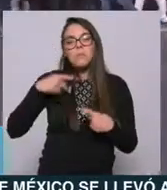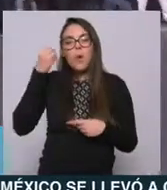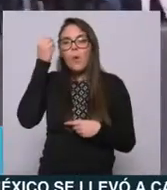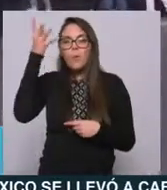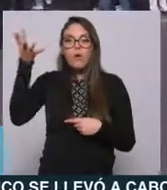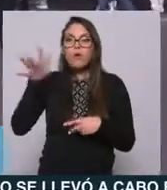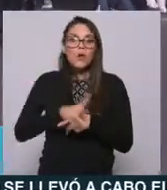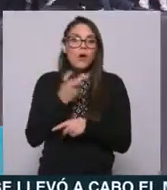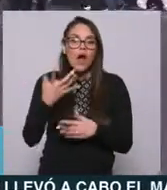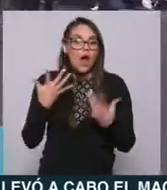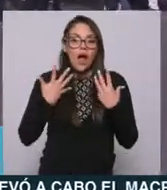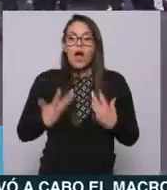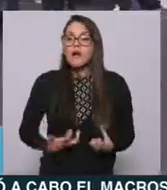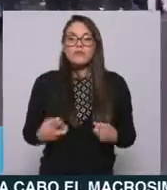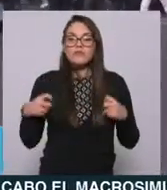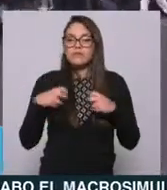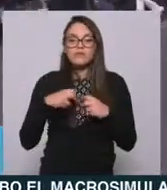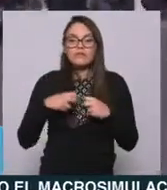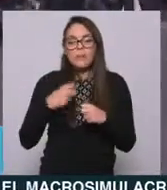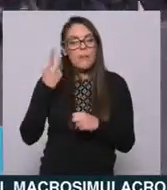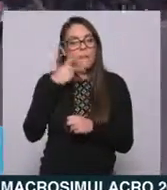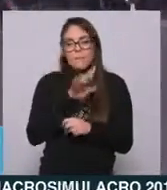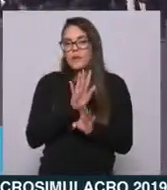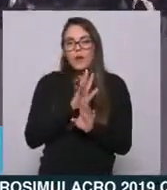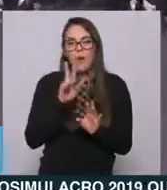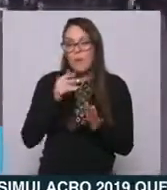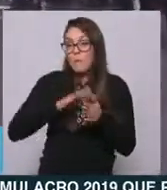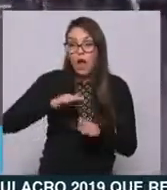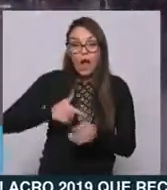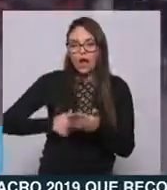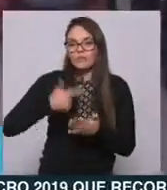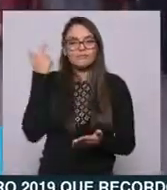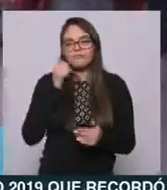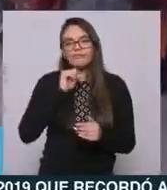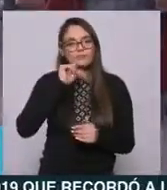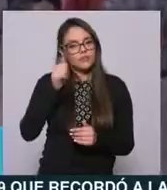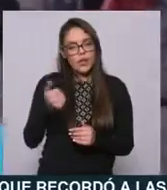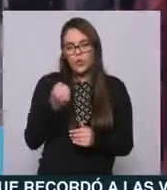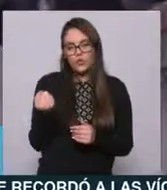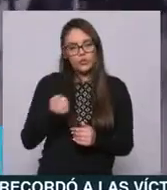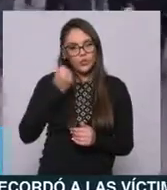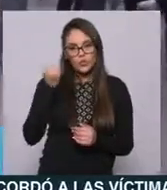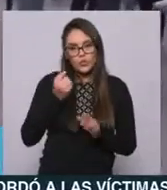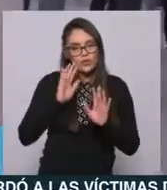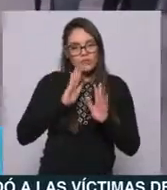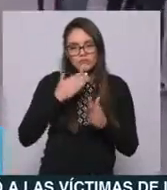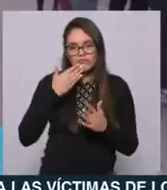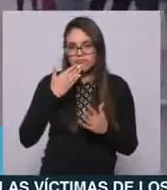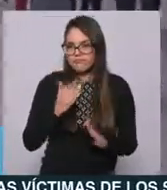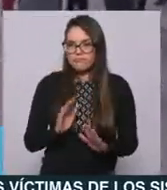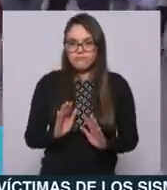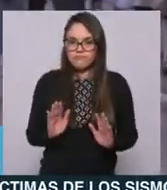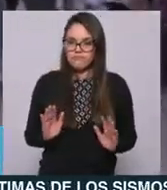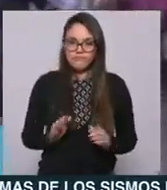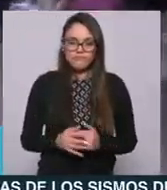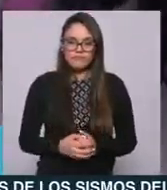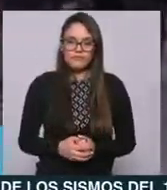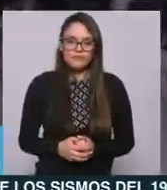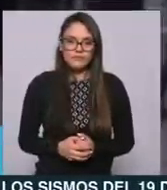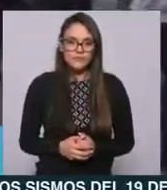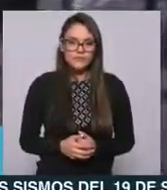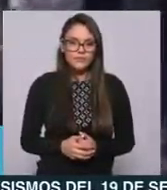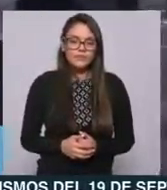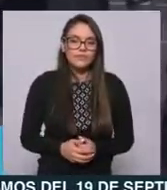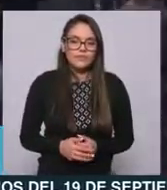Pero todos fueron atendidos por los elementos de urgencia y desafortunadamente, te digo, no tenemos otra